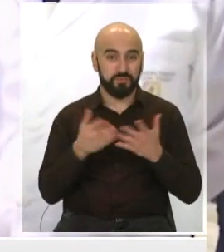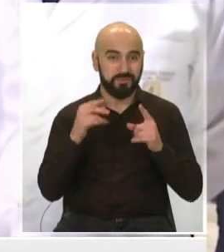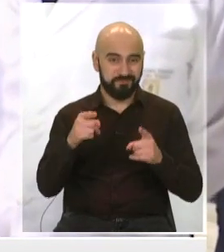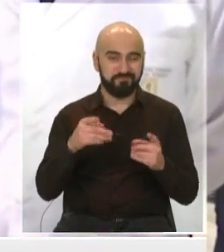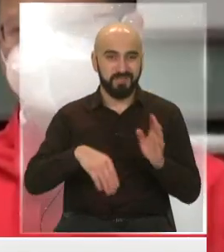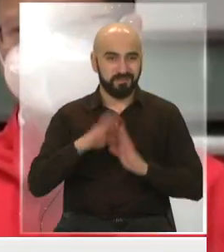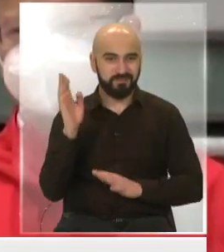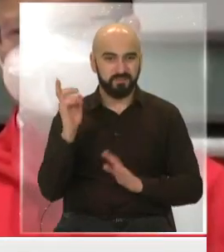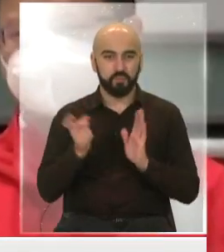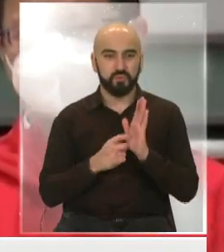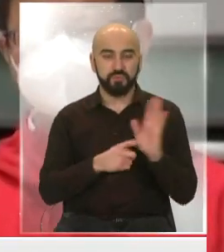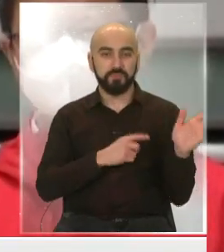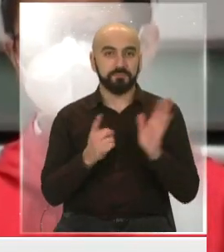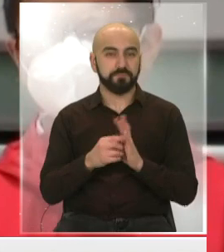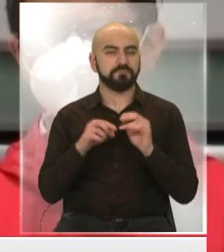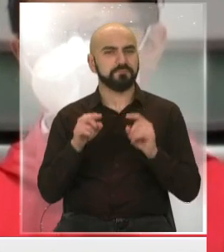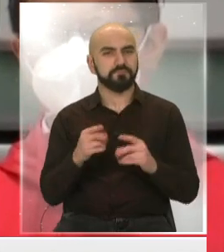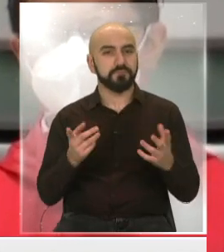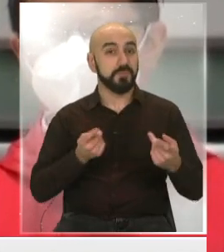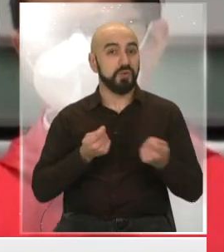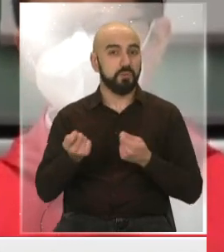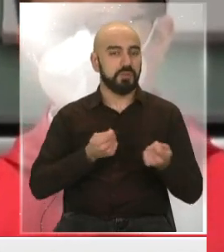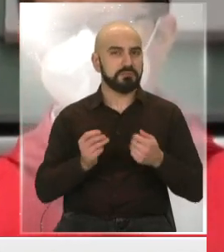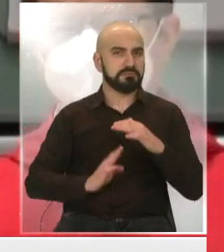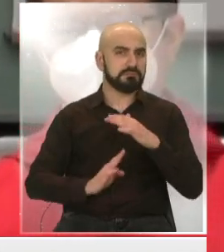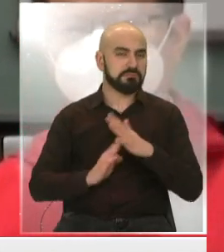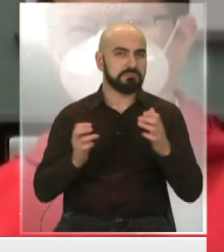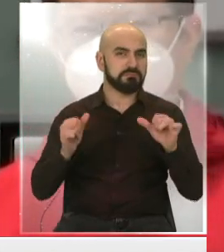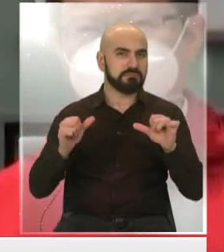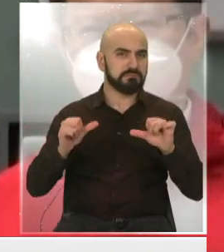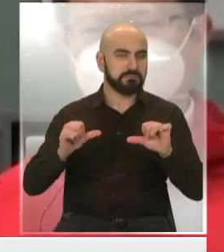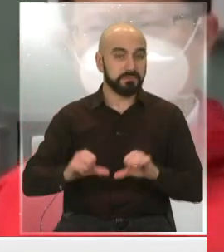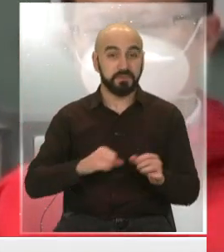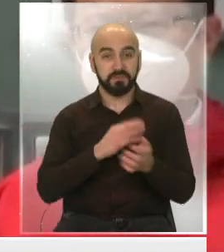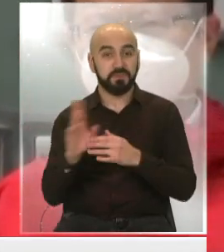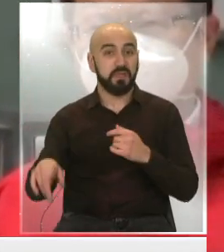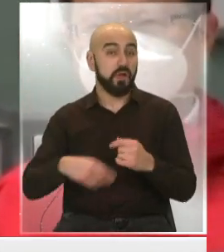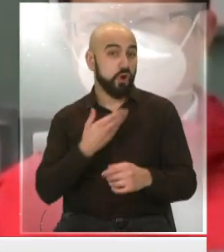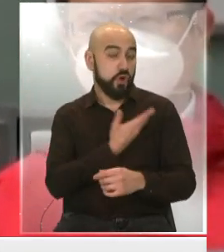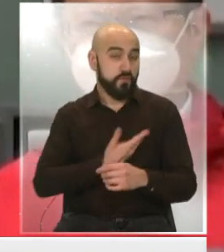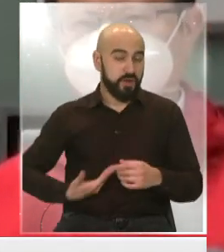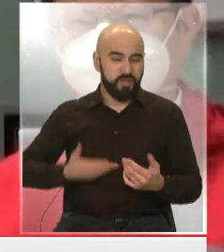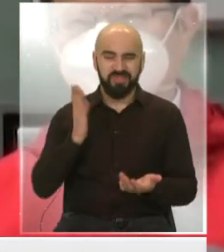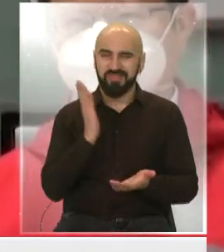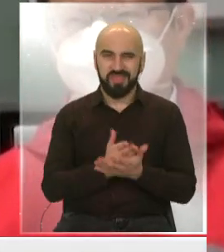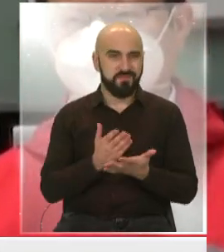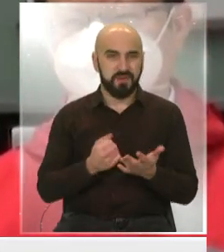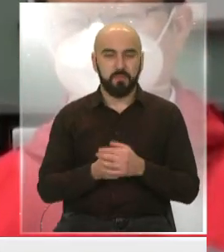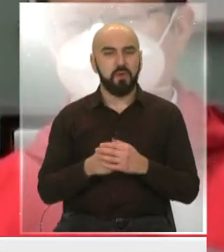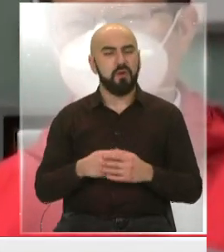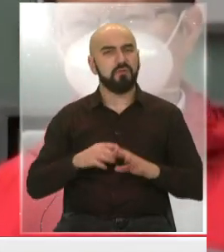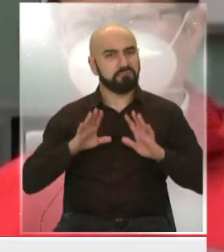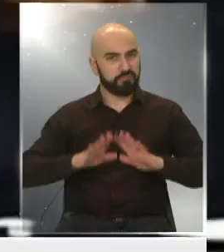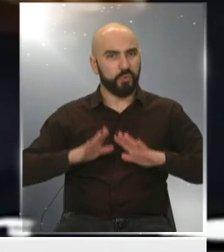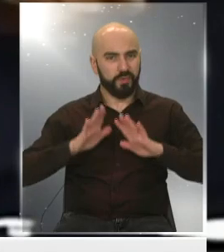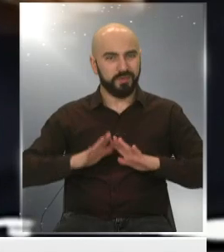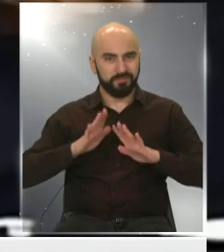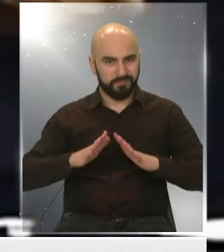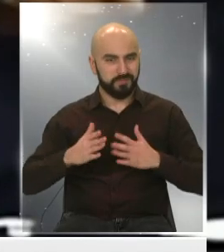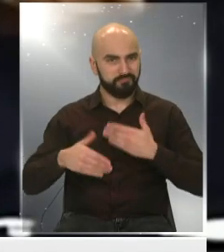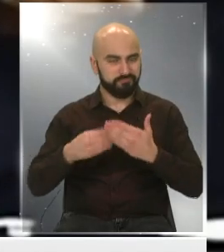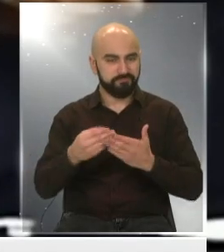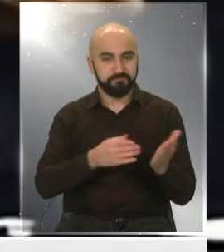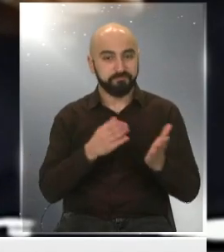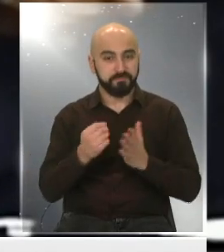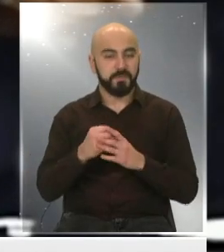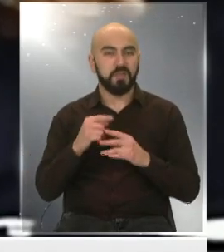recesión, cree ella que el Congreso tiene que actuar con prudencia. Recordemos que lo que se había presentado es una moción